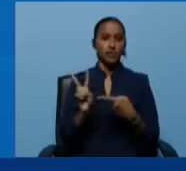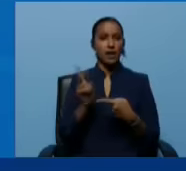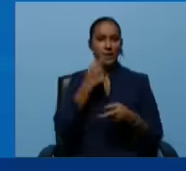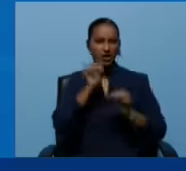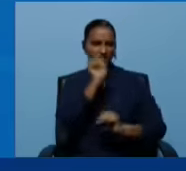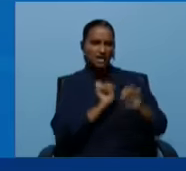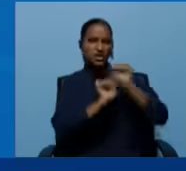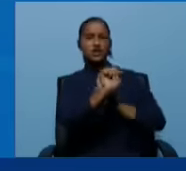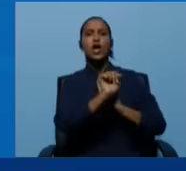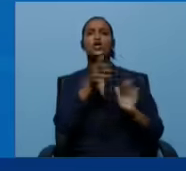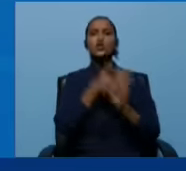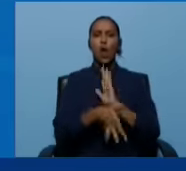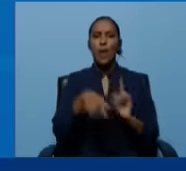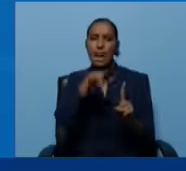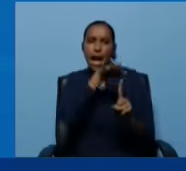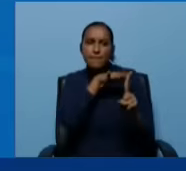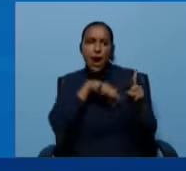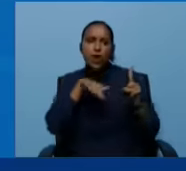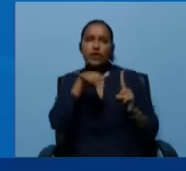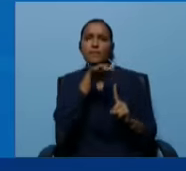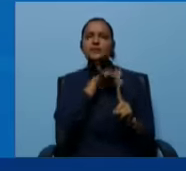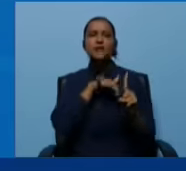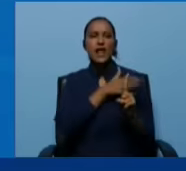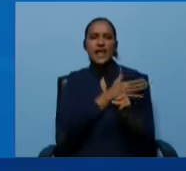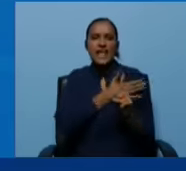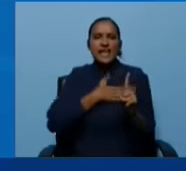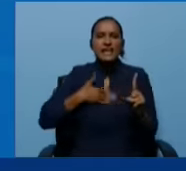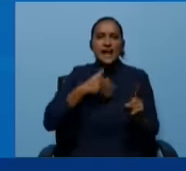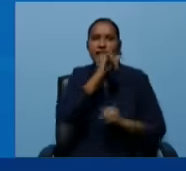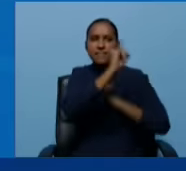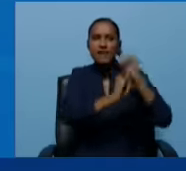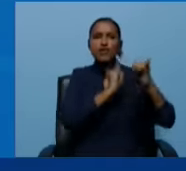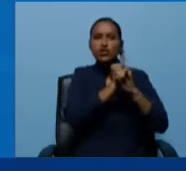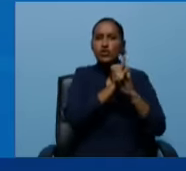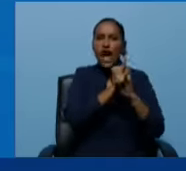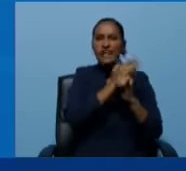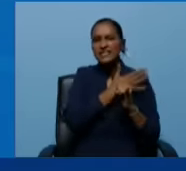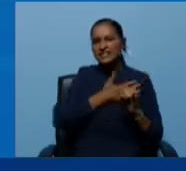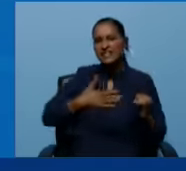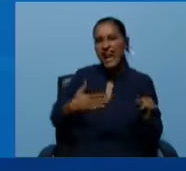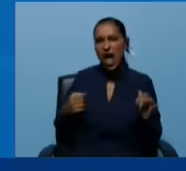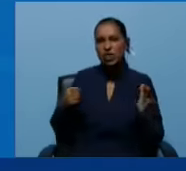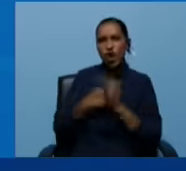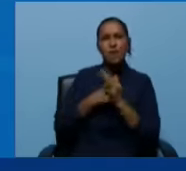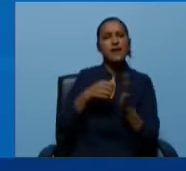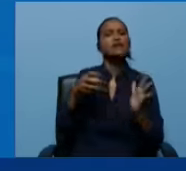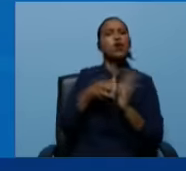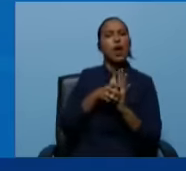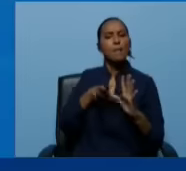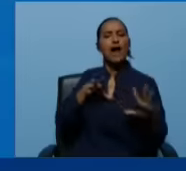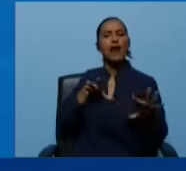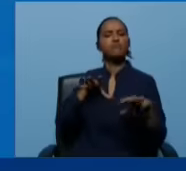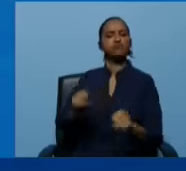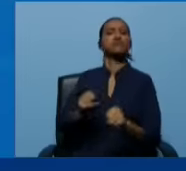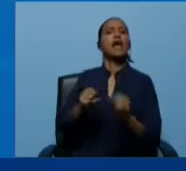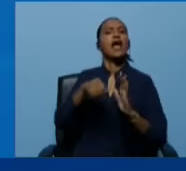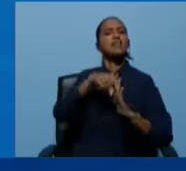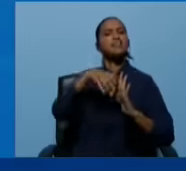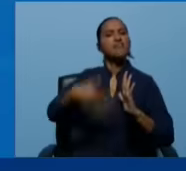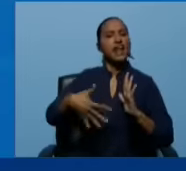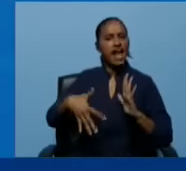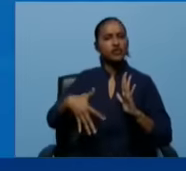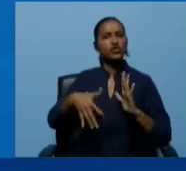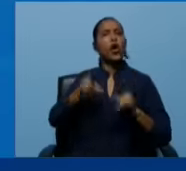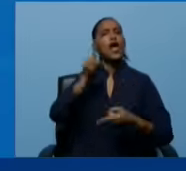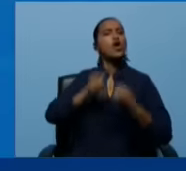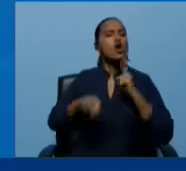la manipulación y las pretensiones imperialistas y golpistas para apoderarse de nuestros legítimos derechos y recursos